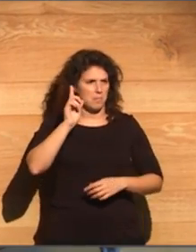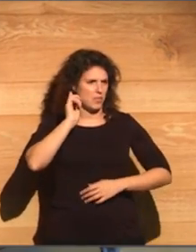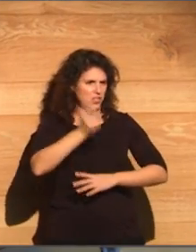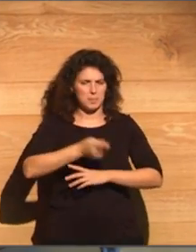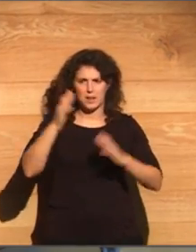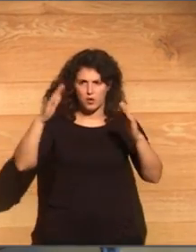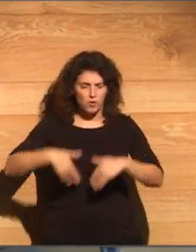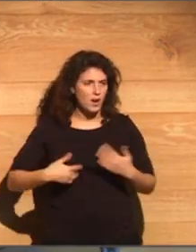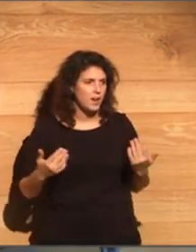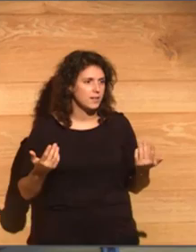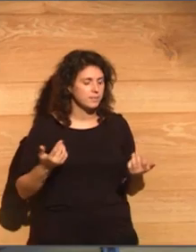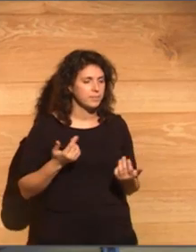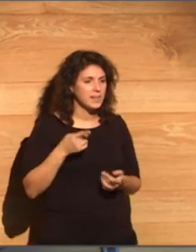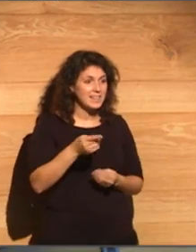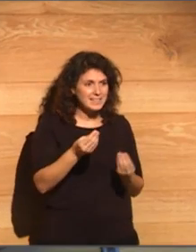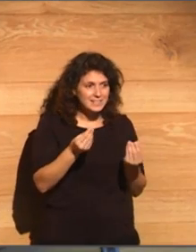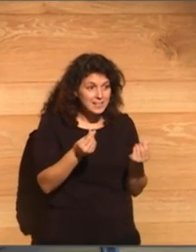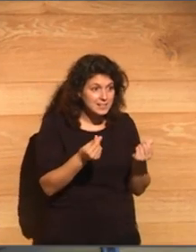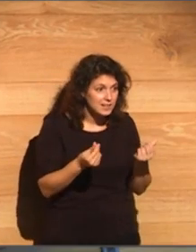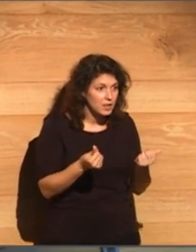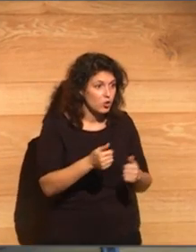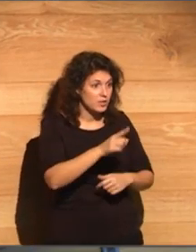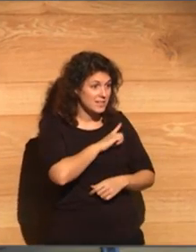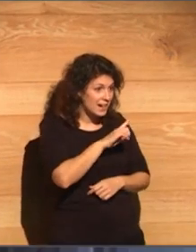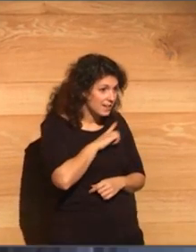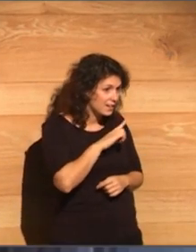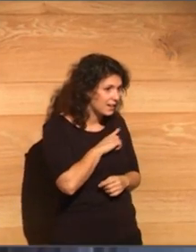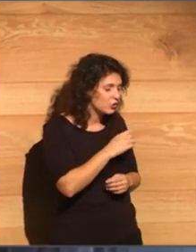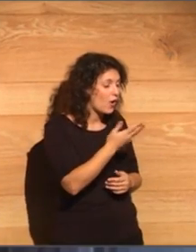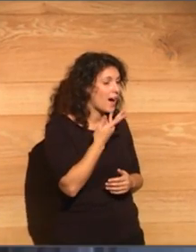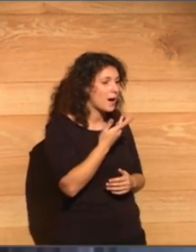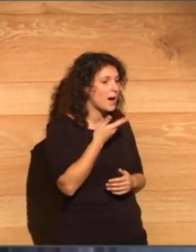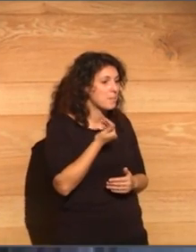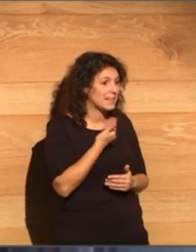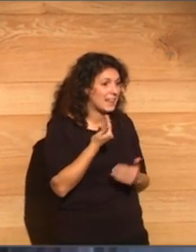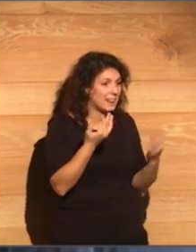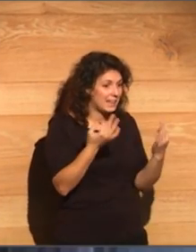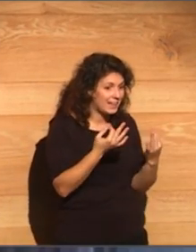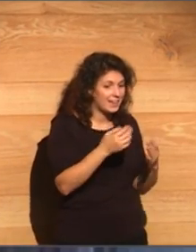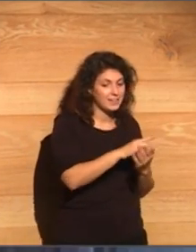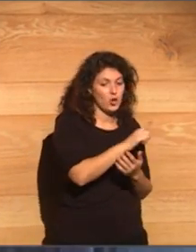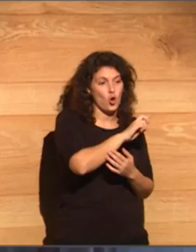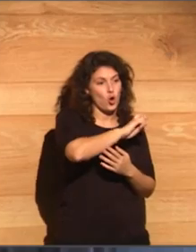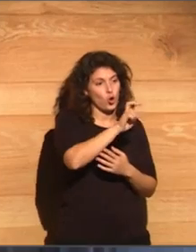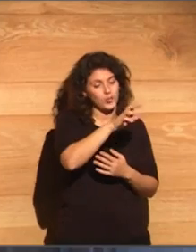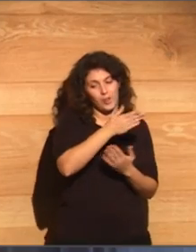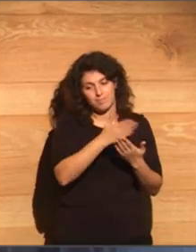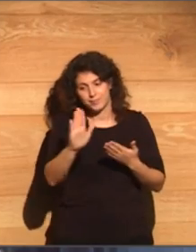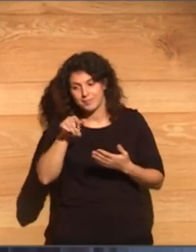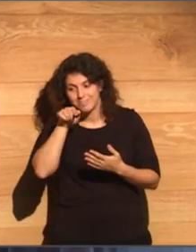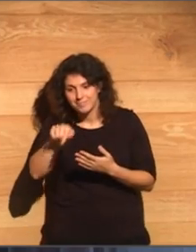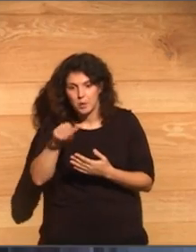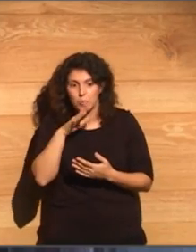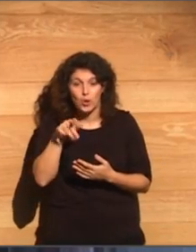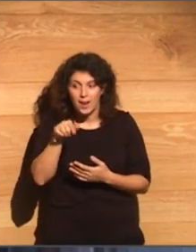ellos. ¿Nos da la sensación de que el sargento lo que le apetecía era estar en el otro lado? Porque ahí hay orden.